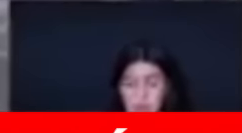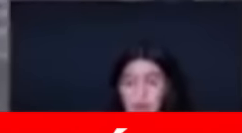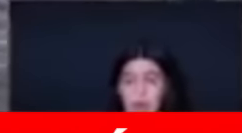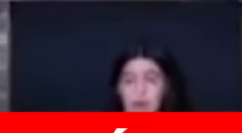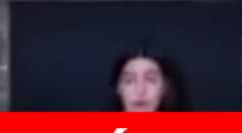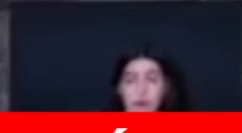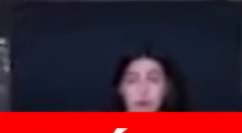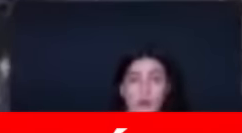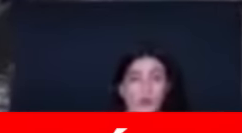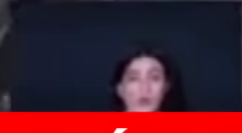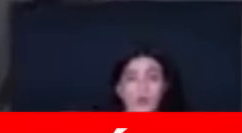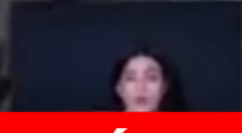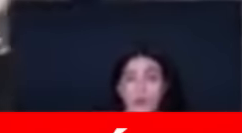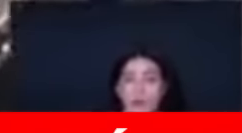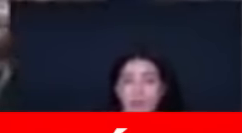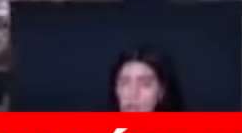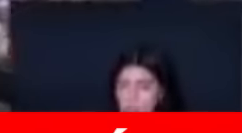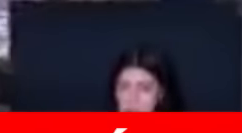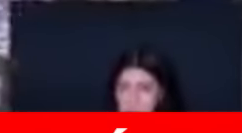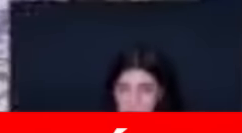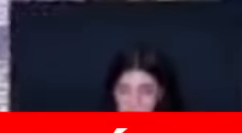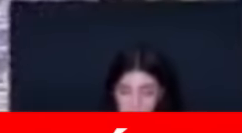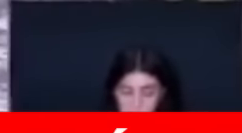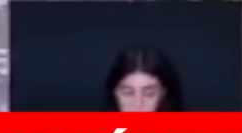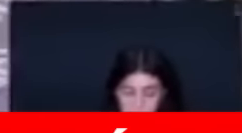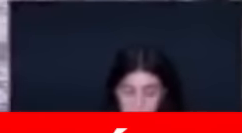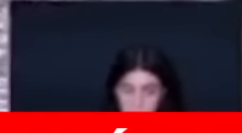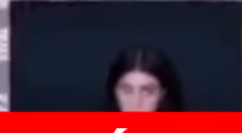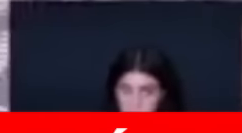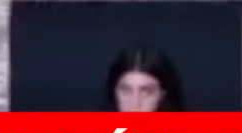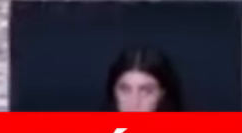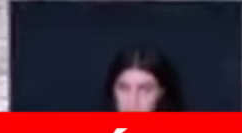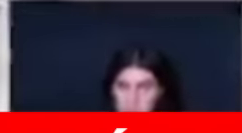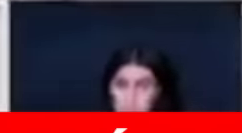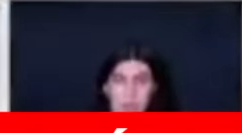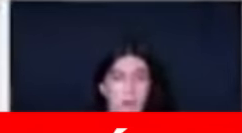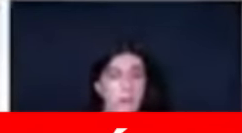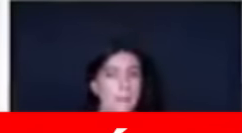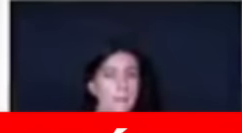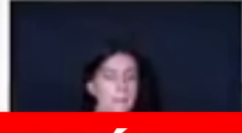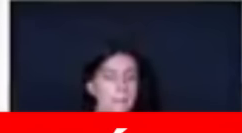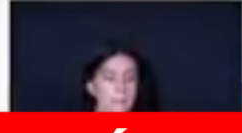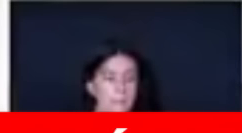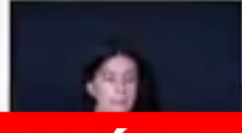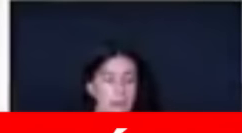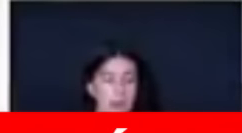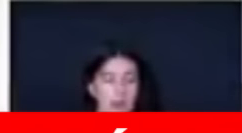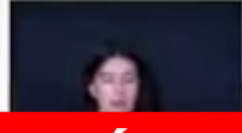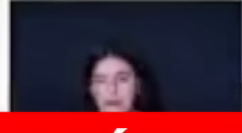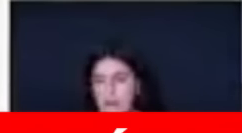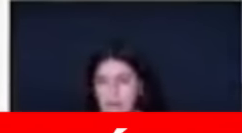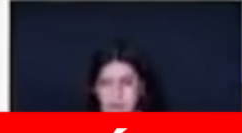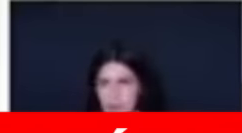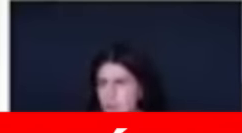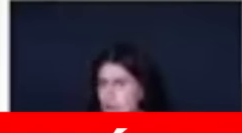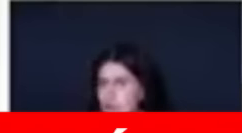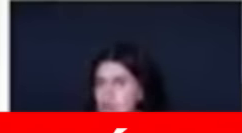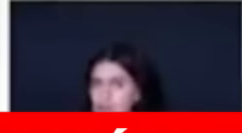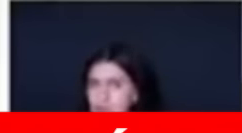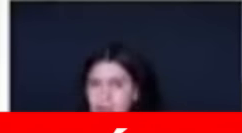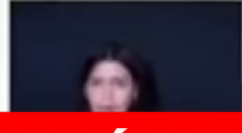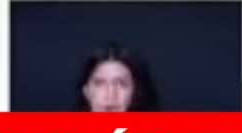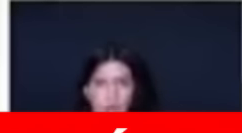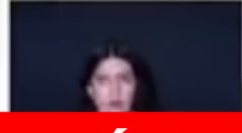Morena los protege y simula que los investiga, pero no los combate, no los